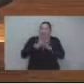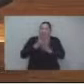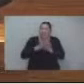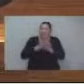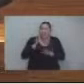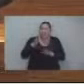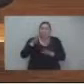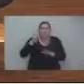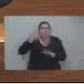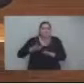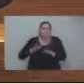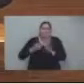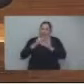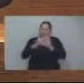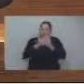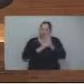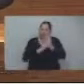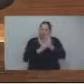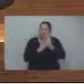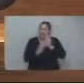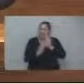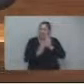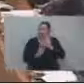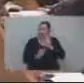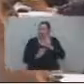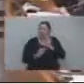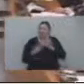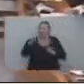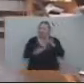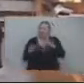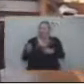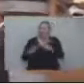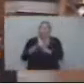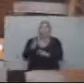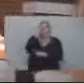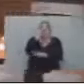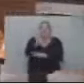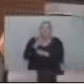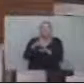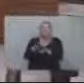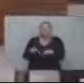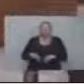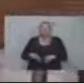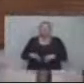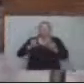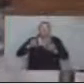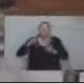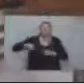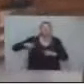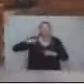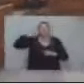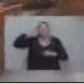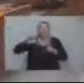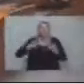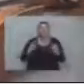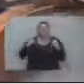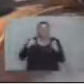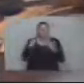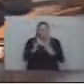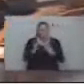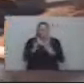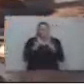tiene una enorme aceptación. Pero nosotros sabemos que tenemos la responsabilidad de